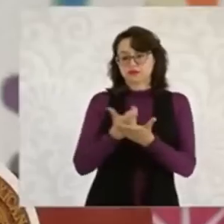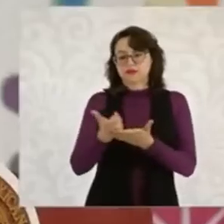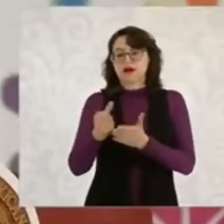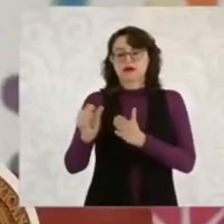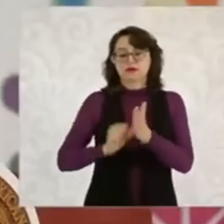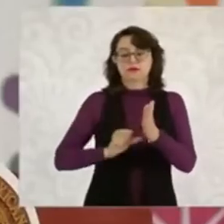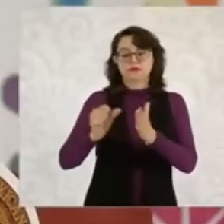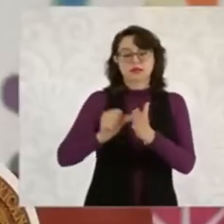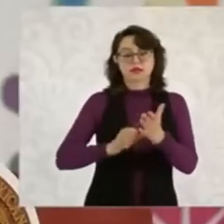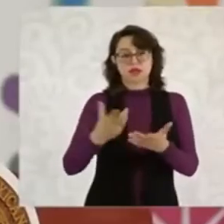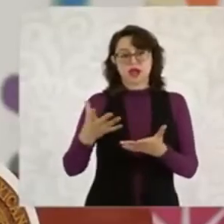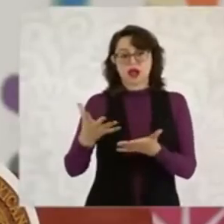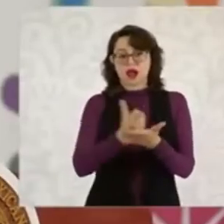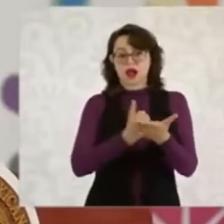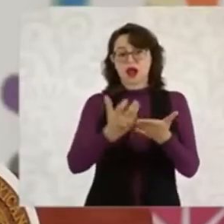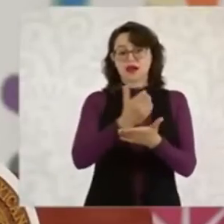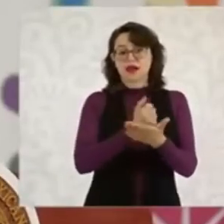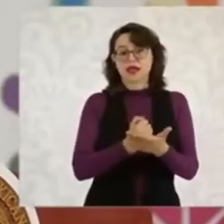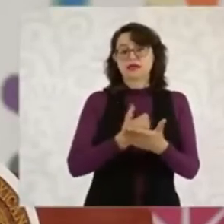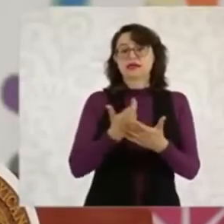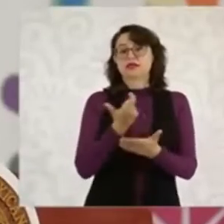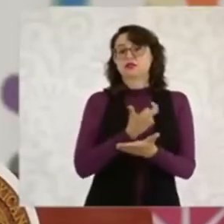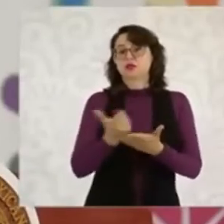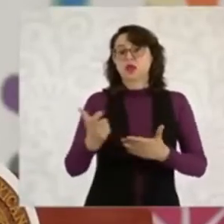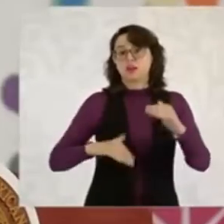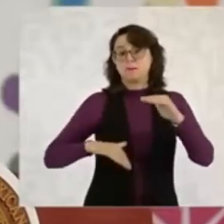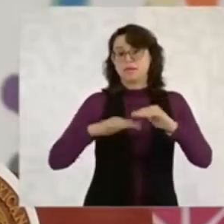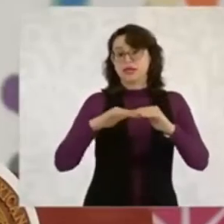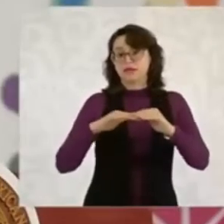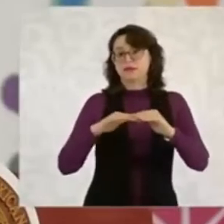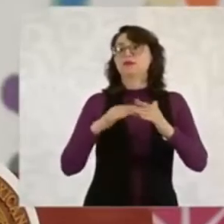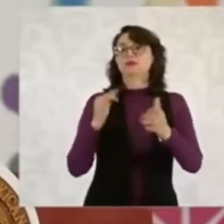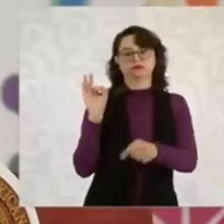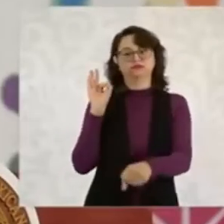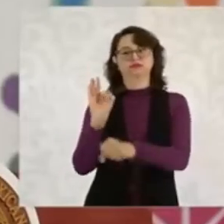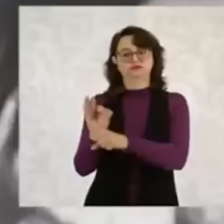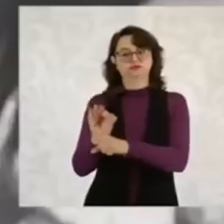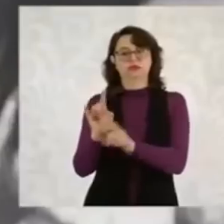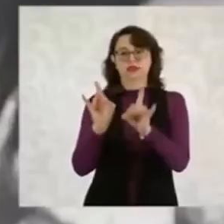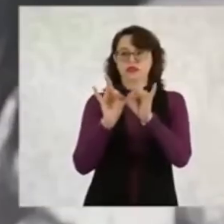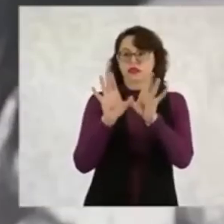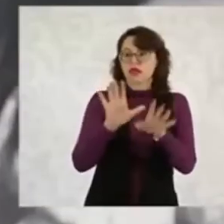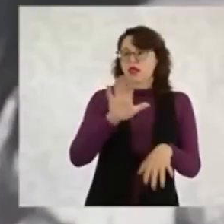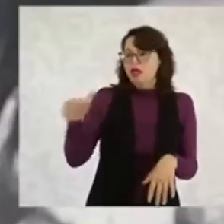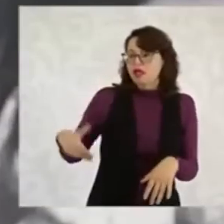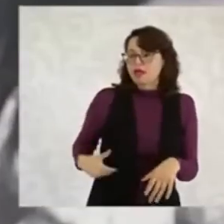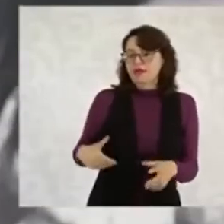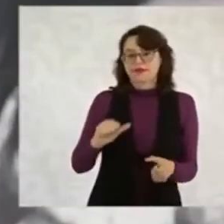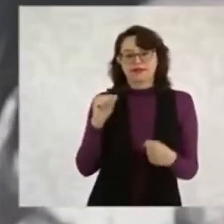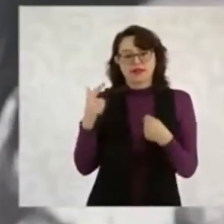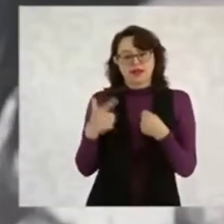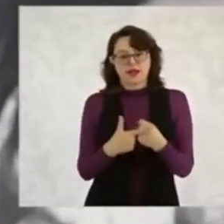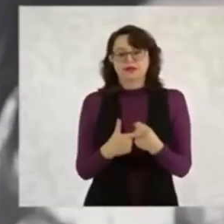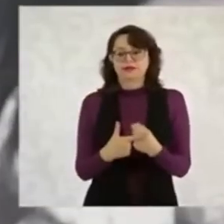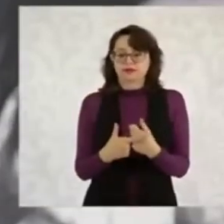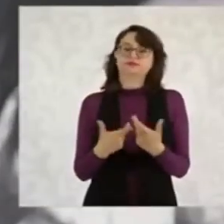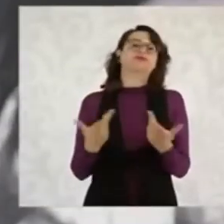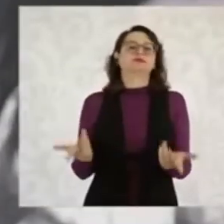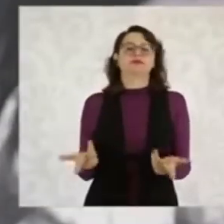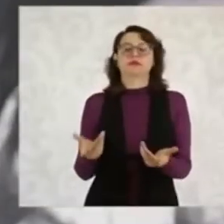en esta actividad, y extiende además la protección en caso de riesgos de trabajo a quienes no lleguen a este